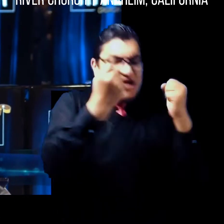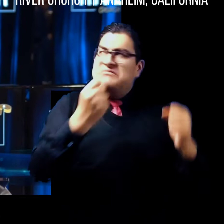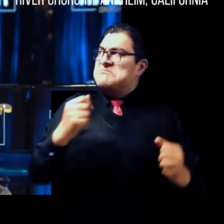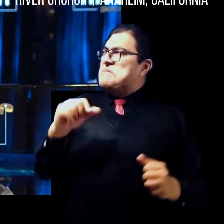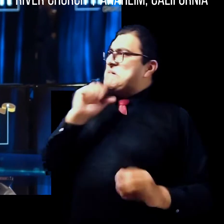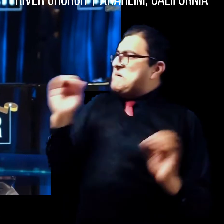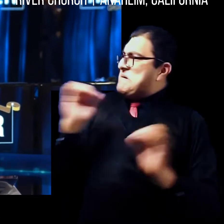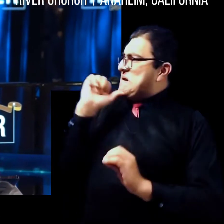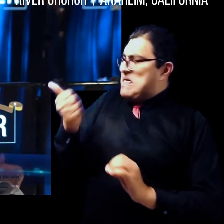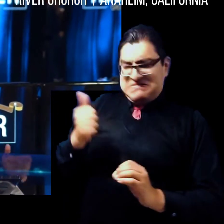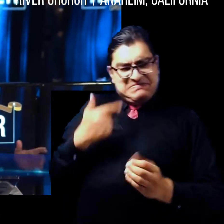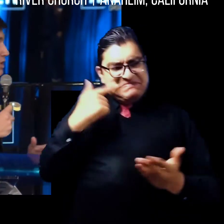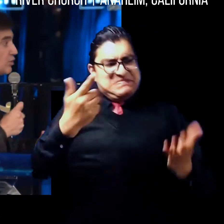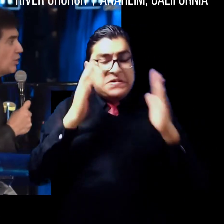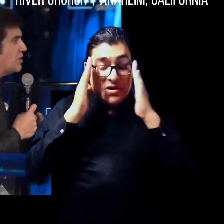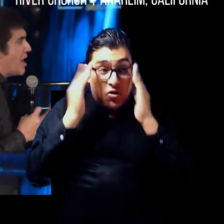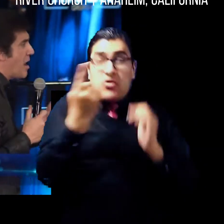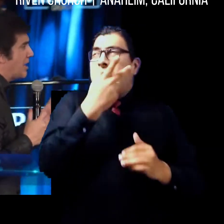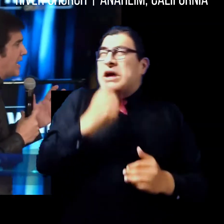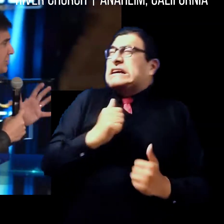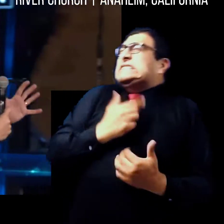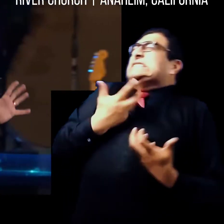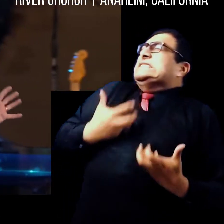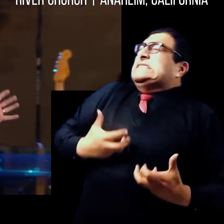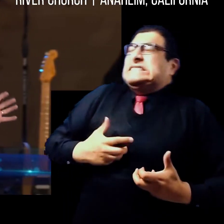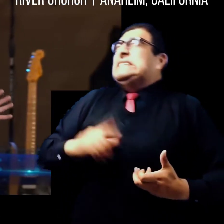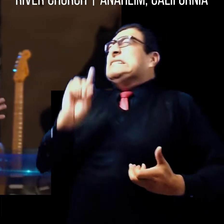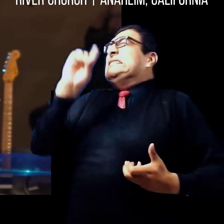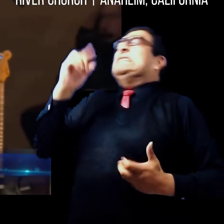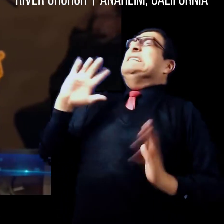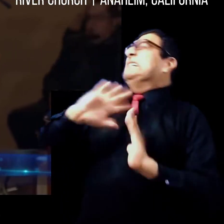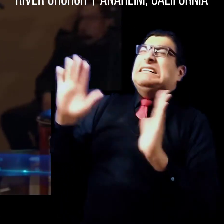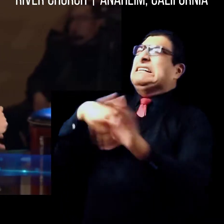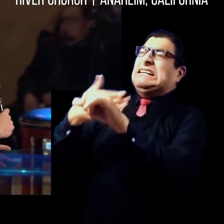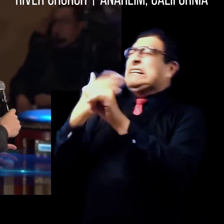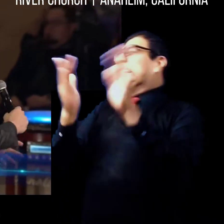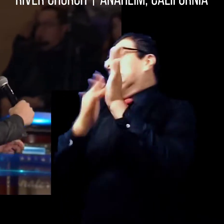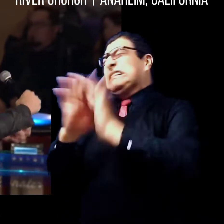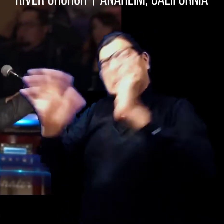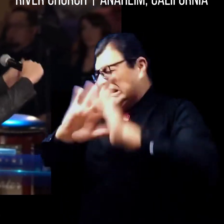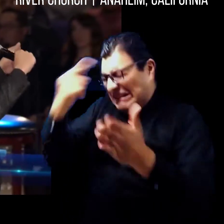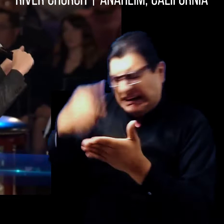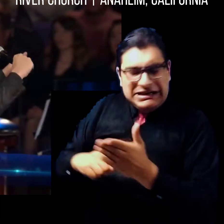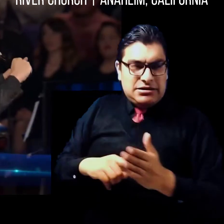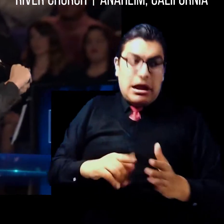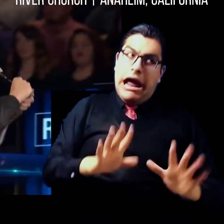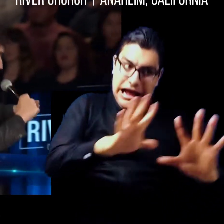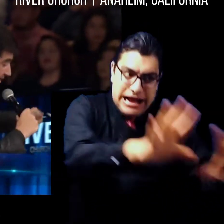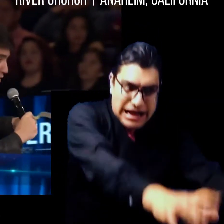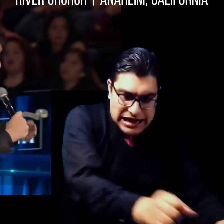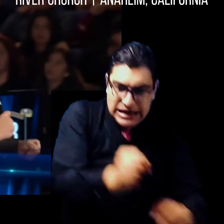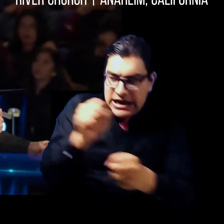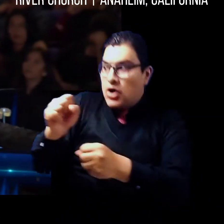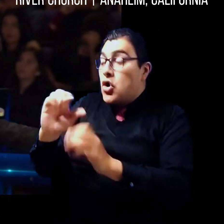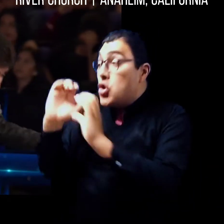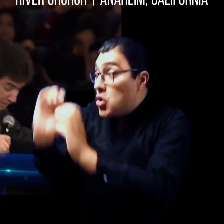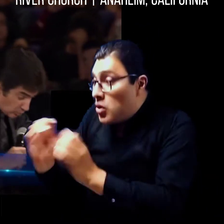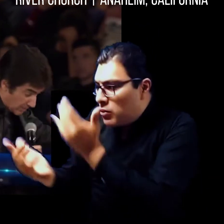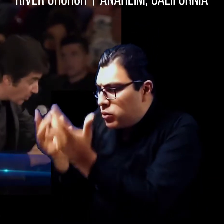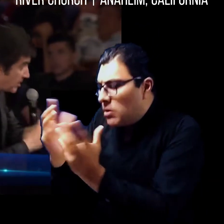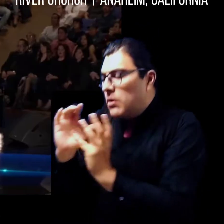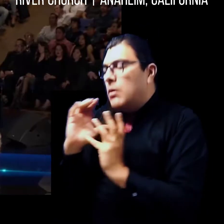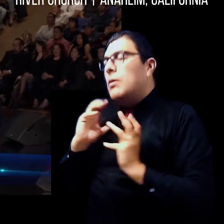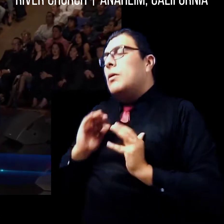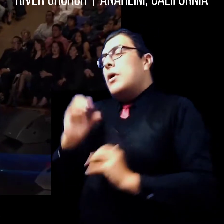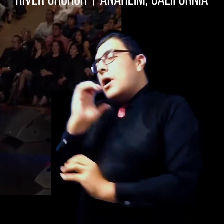a Cristo. Hasta que uno de ellos dijo, niego a Cristo, niego a Cristo, niego. Y entonces lo sacan, lo calientan junto a la fogata y tal